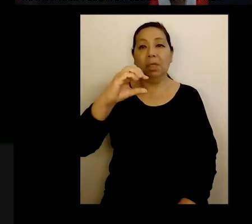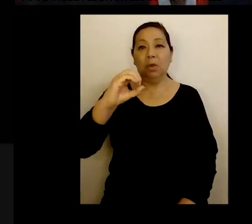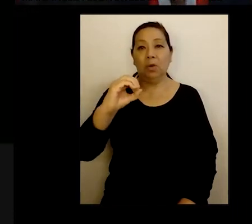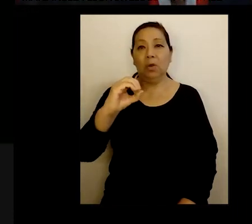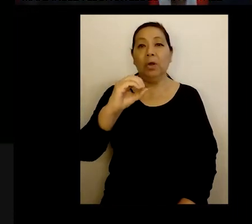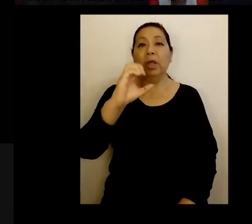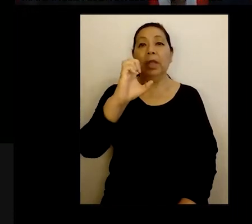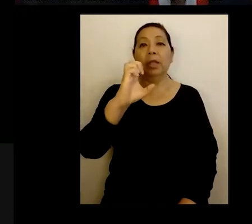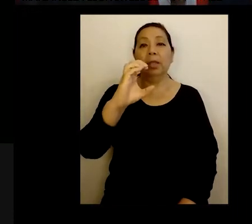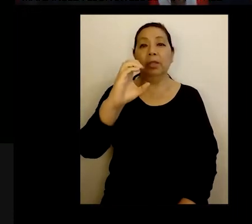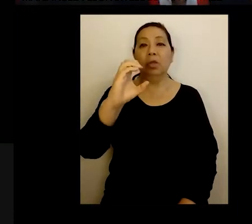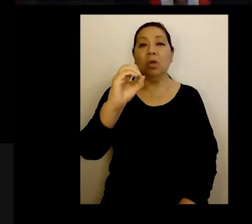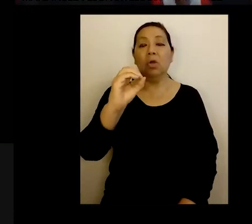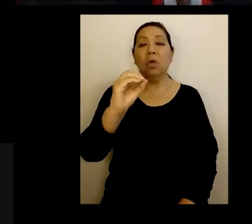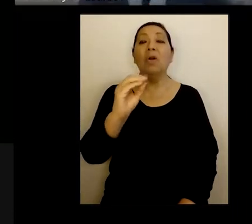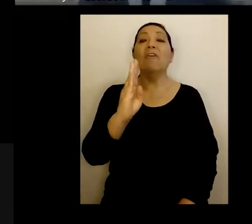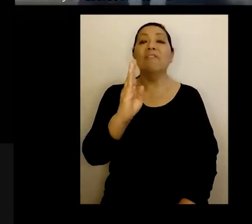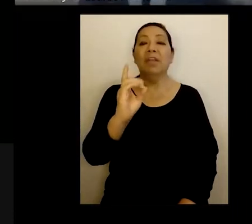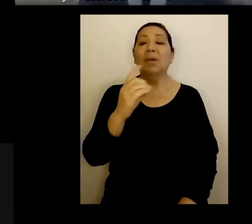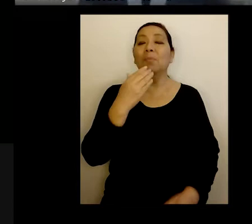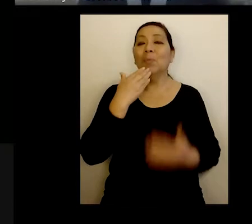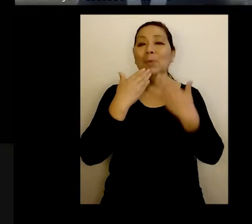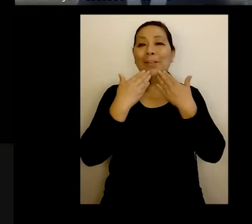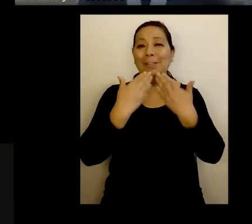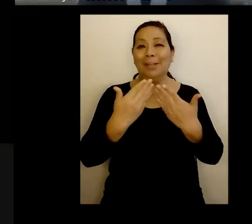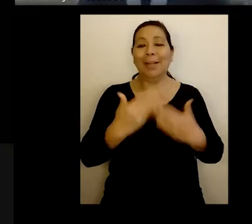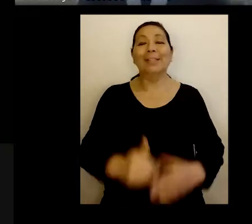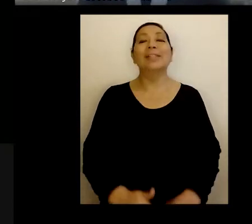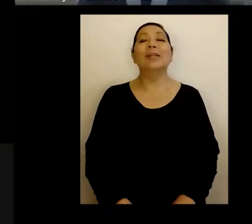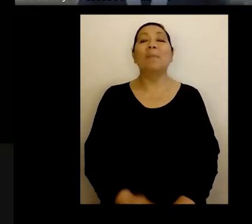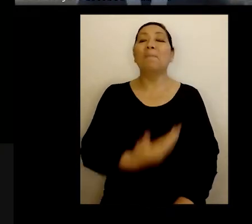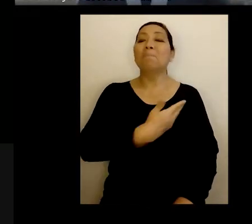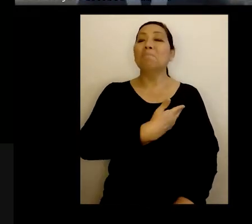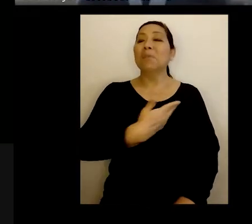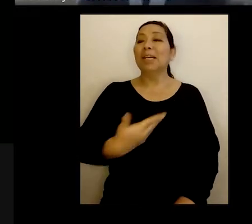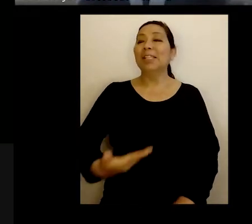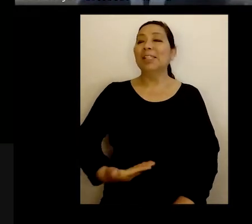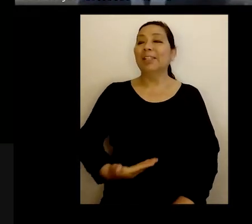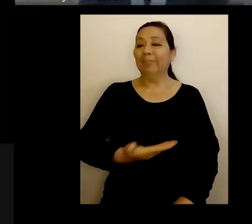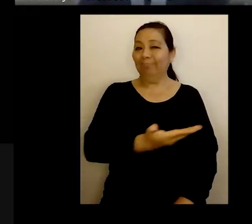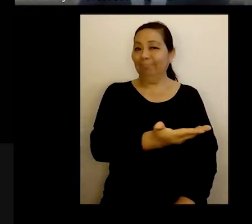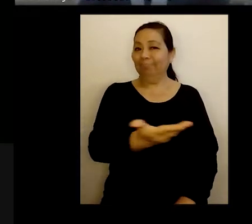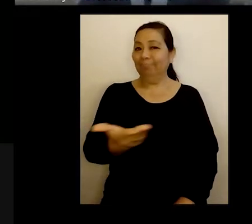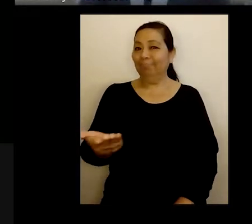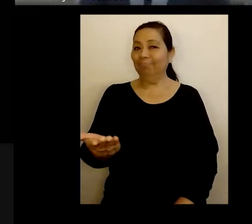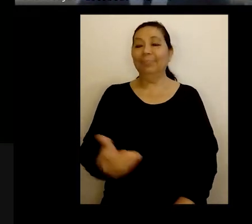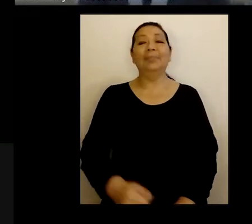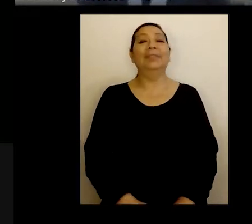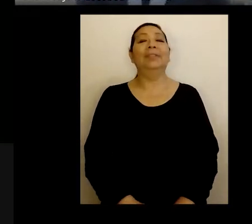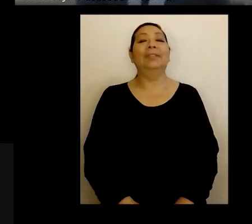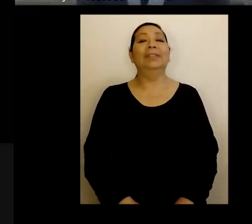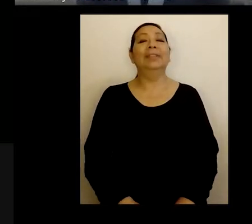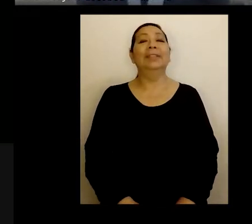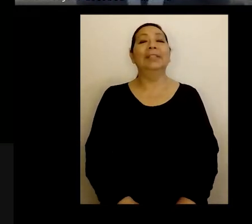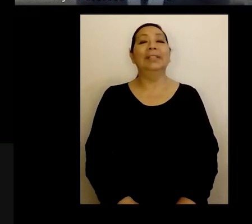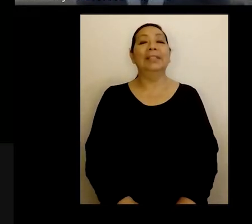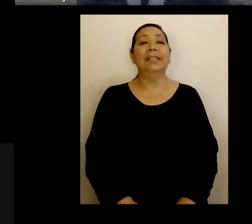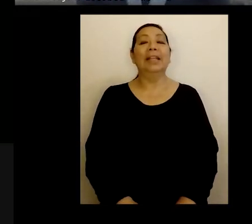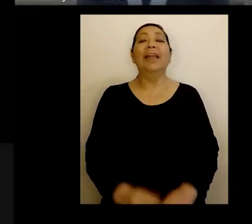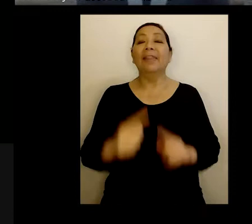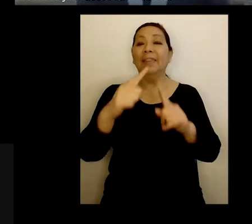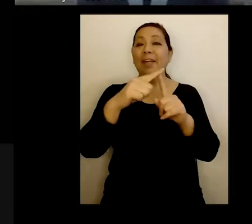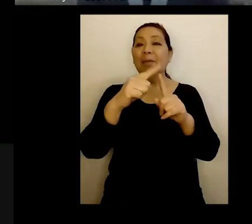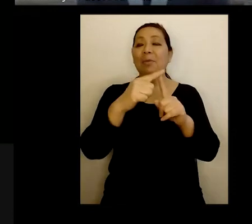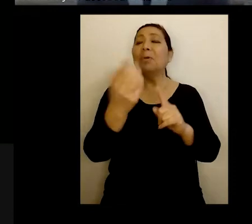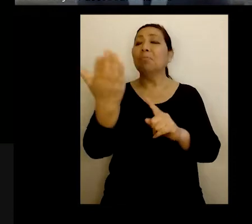palabra? Muchas gracias, señora presidenta, señores magistrados de este honorable